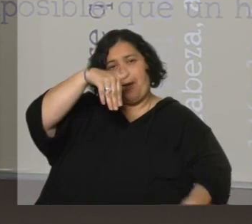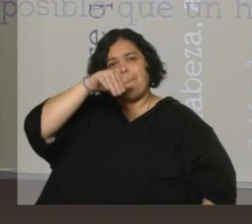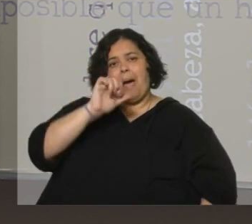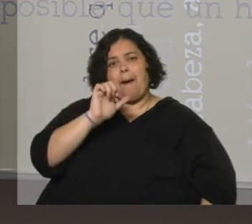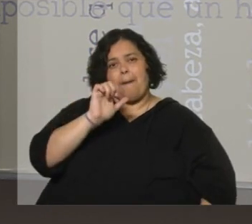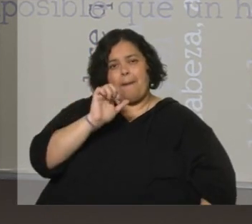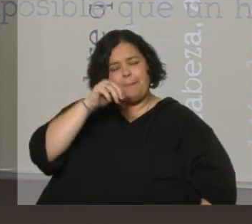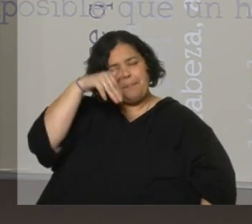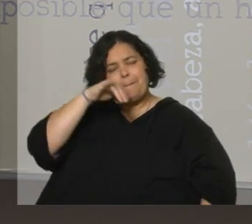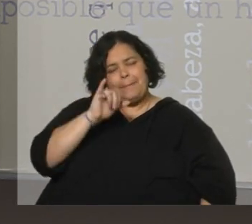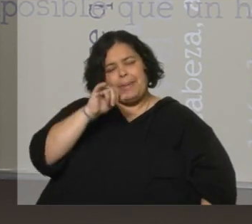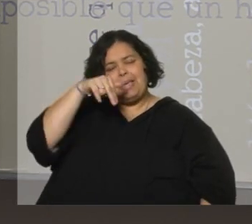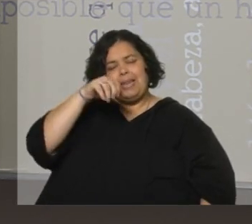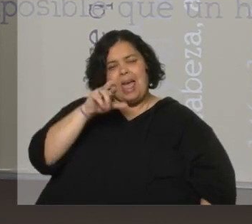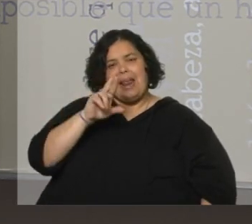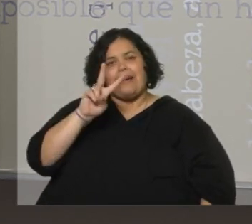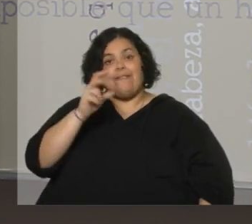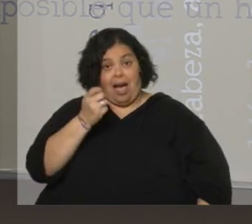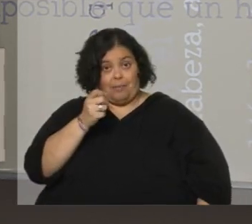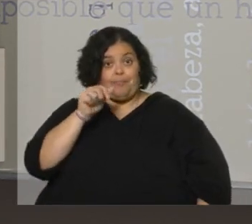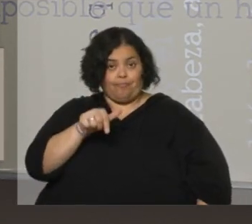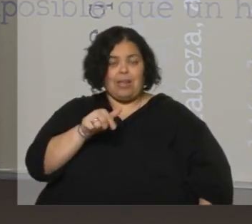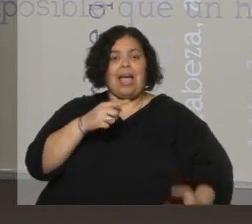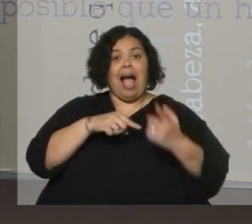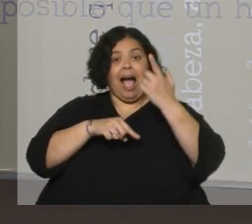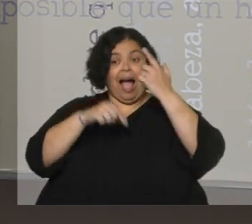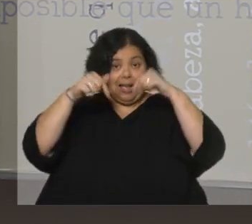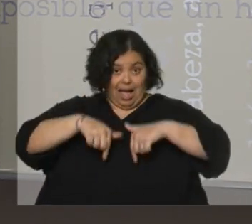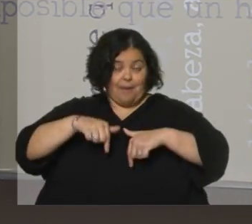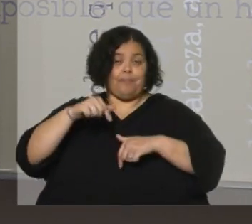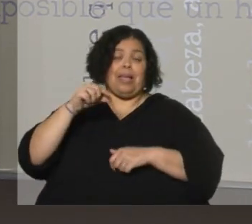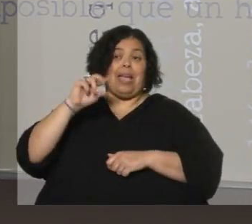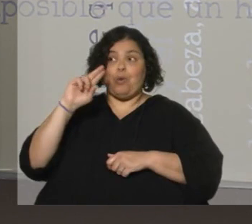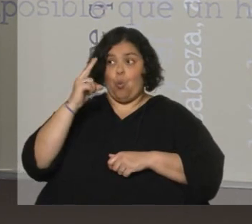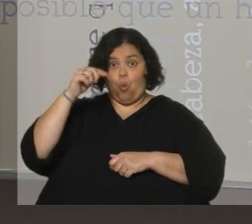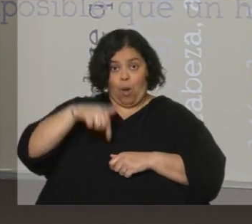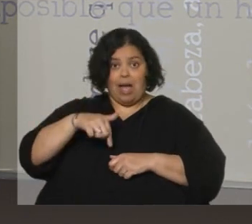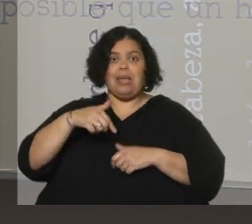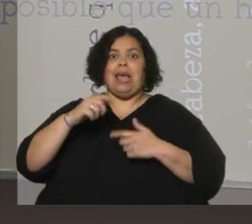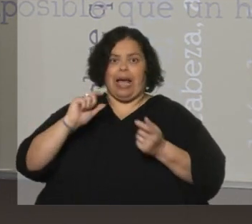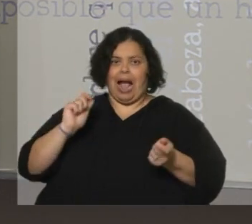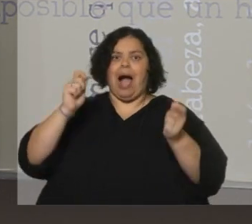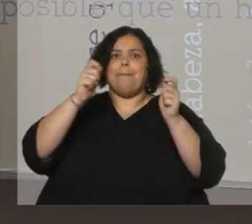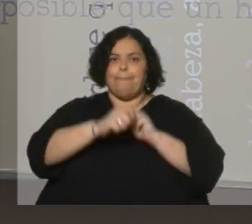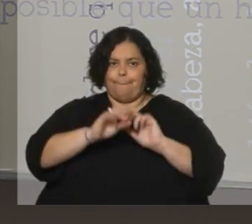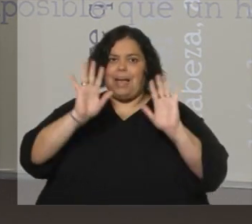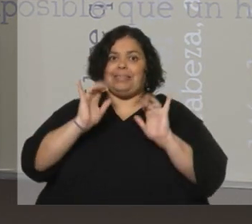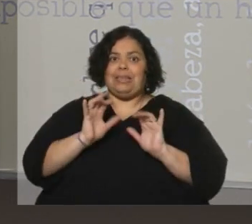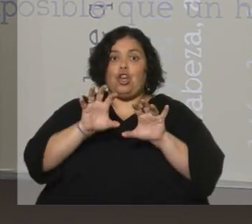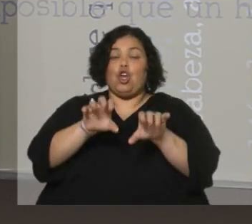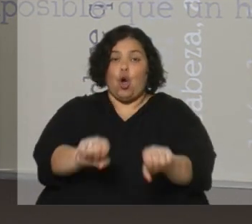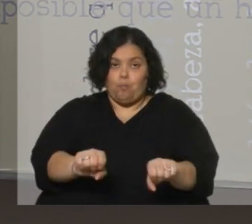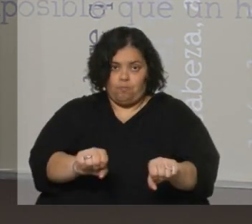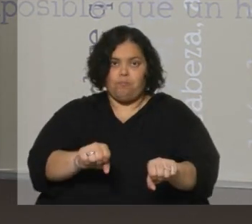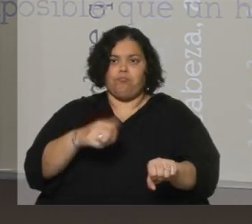frig a nivel de conosur Brasil Argentina chile y Uruguay y en Uruguay particularmente cambia bastante la estructura de la tenencia de las